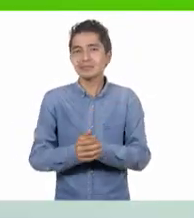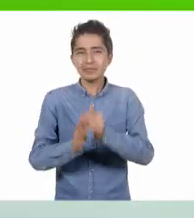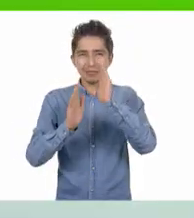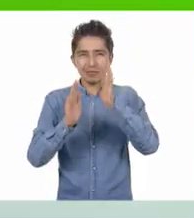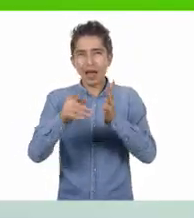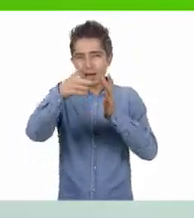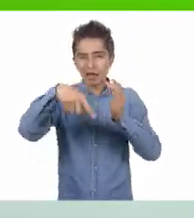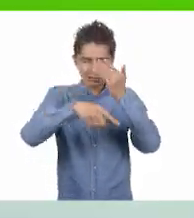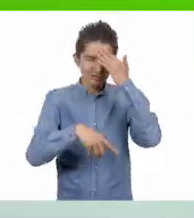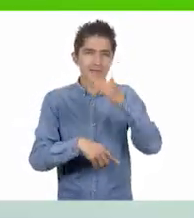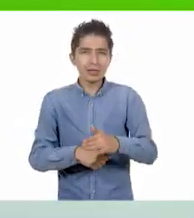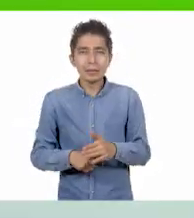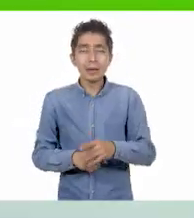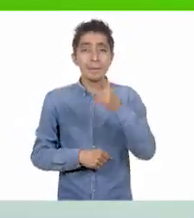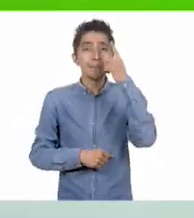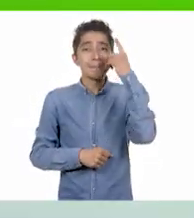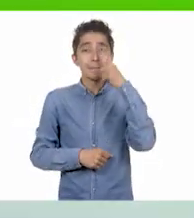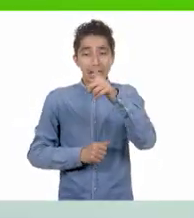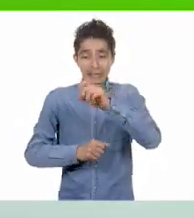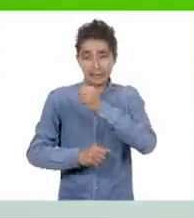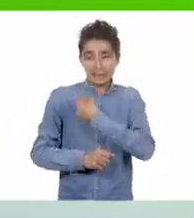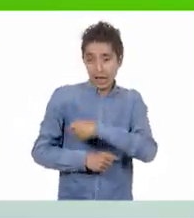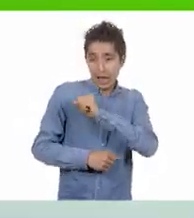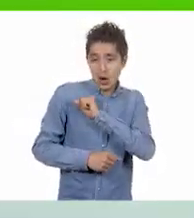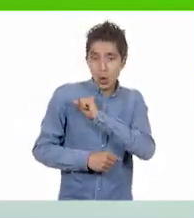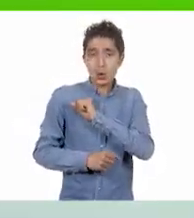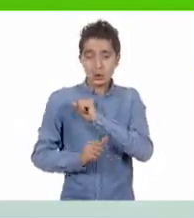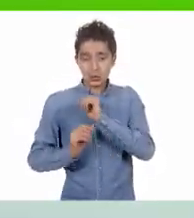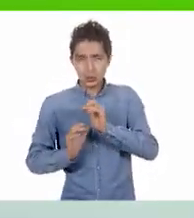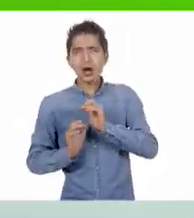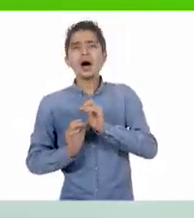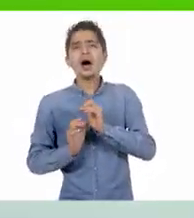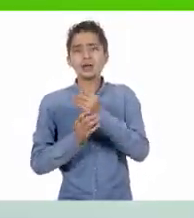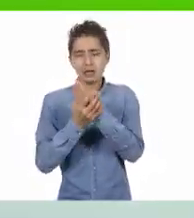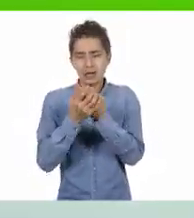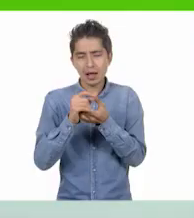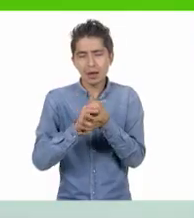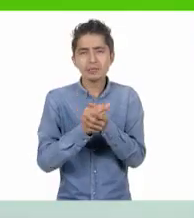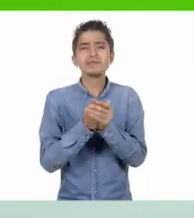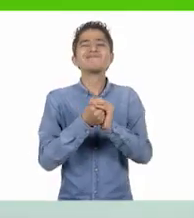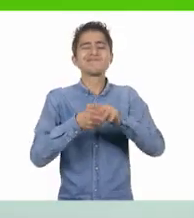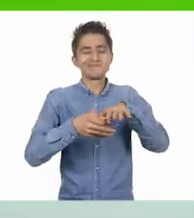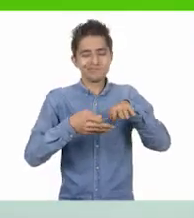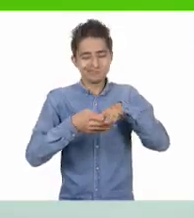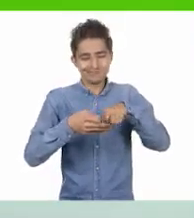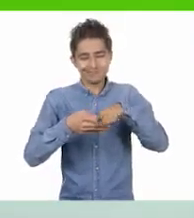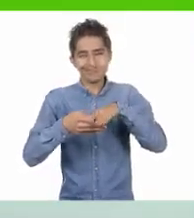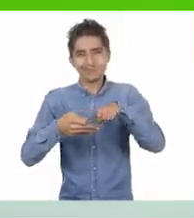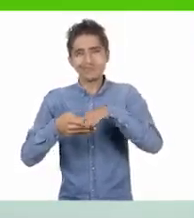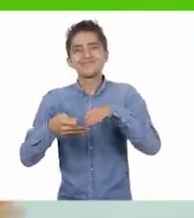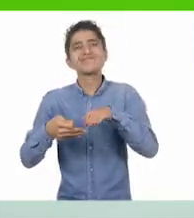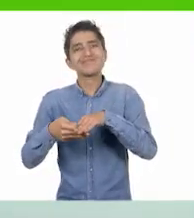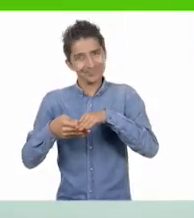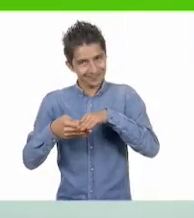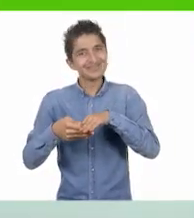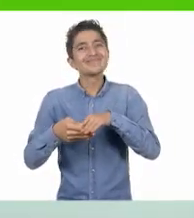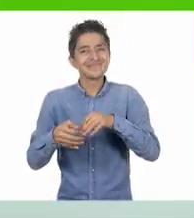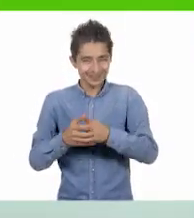ya saben, para mantenernos sanos, hay que lavarnos las manos constantemente.